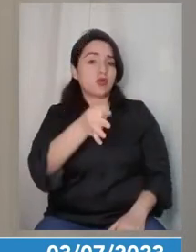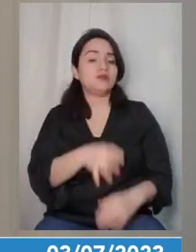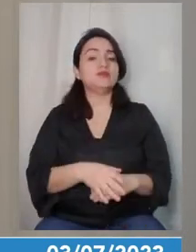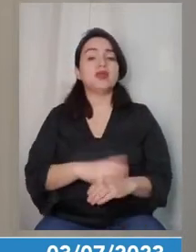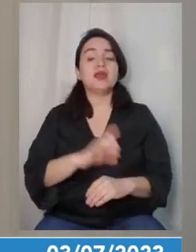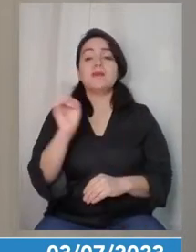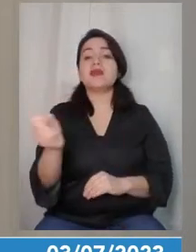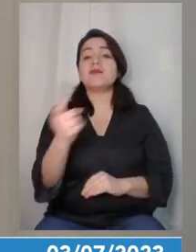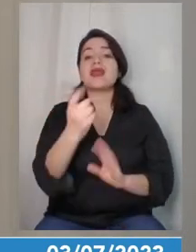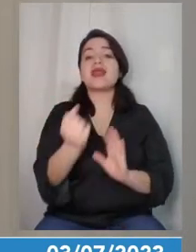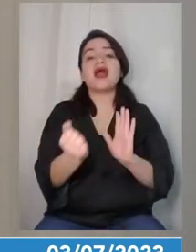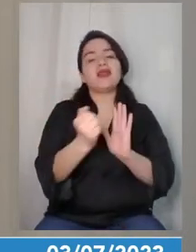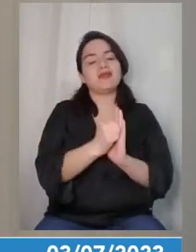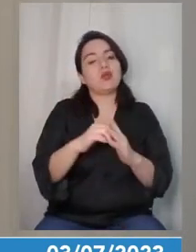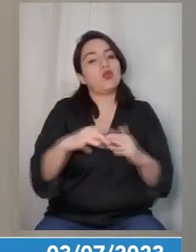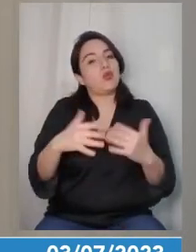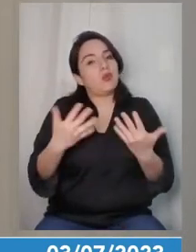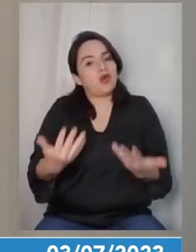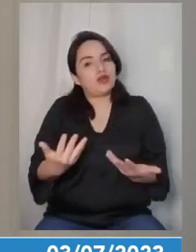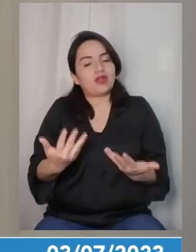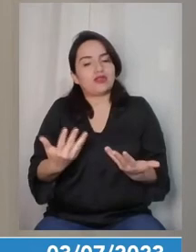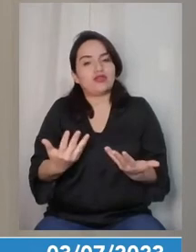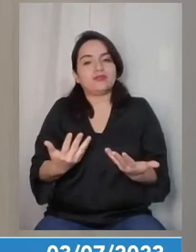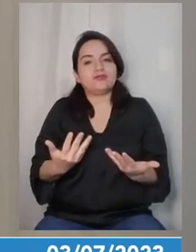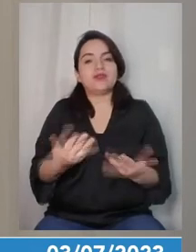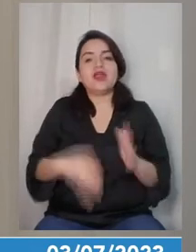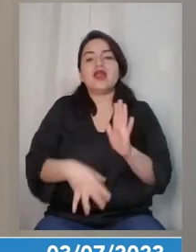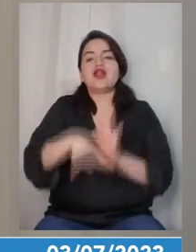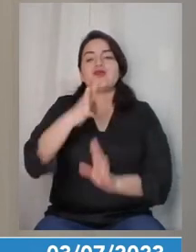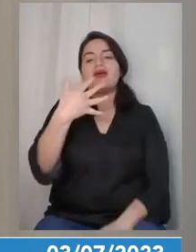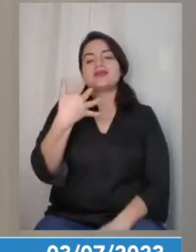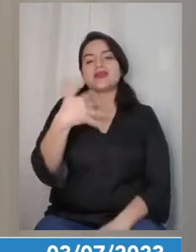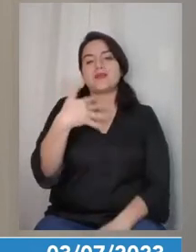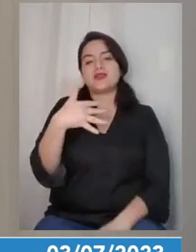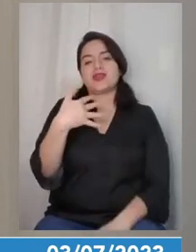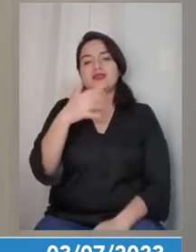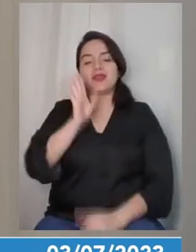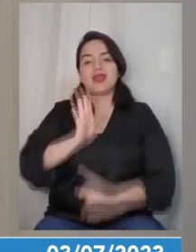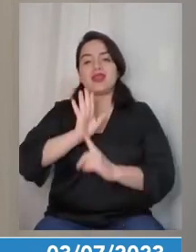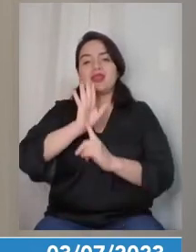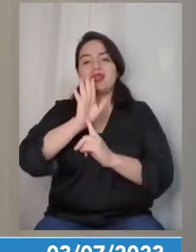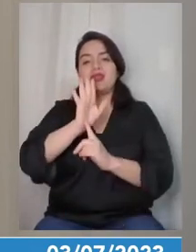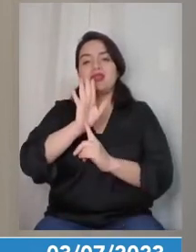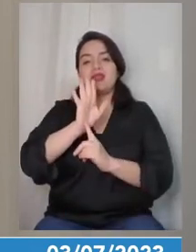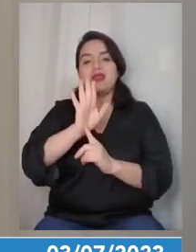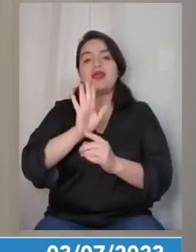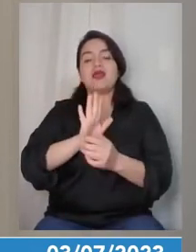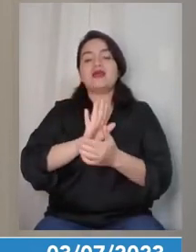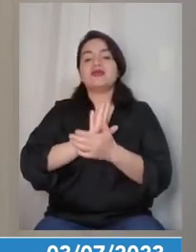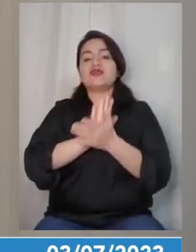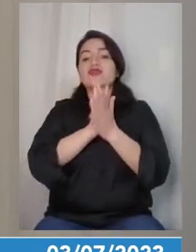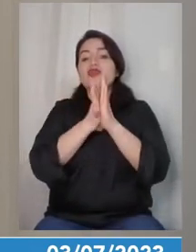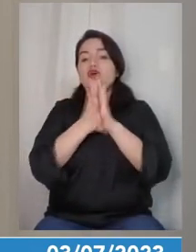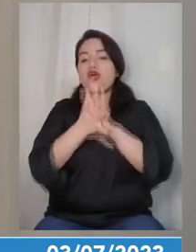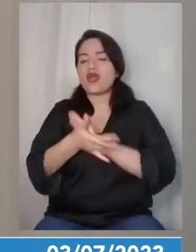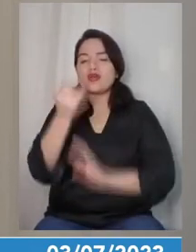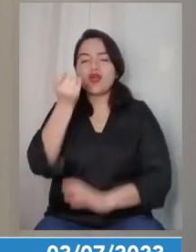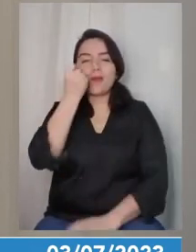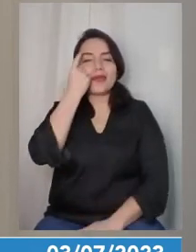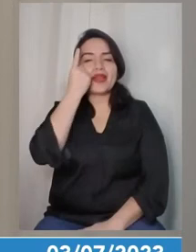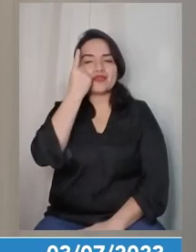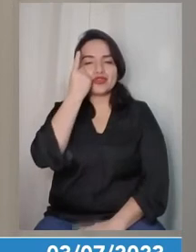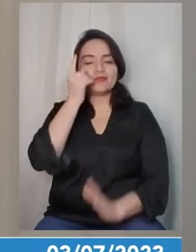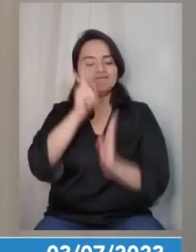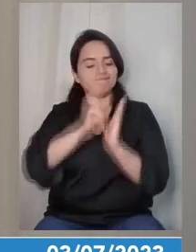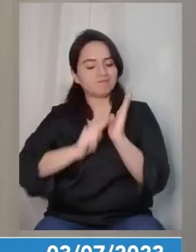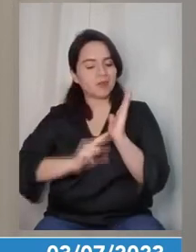el esqueleto de esta presentación, o sea, toda la interpretación que se vaya a hacer de la Constitución. Y tampoco